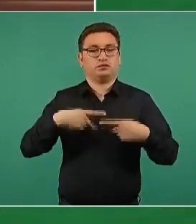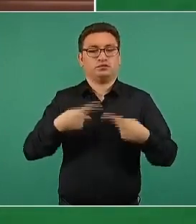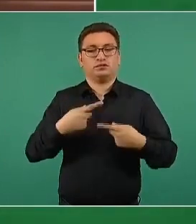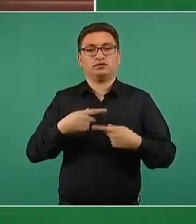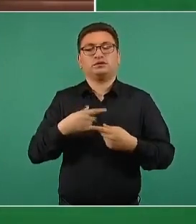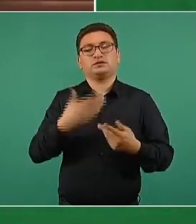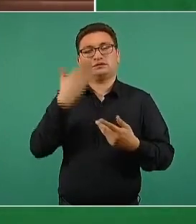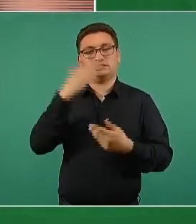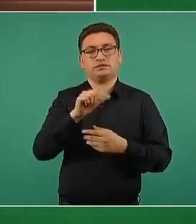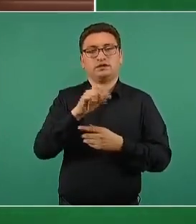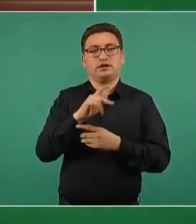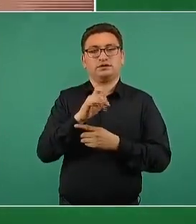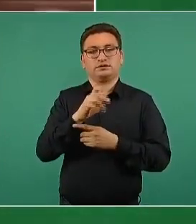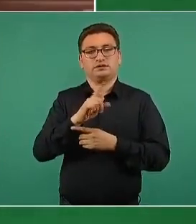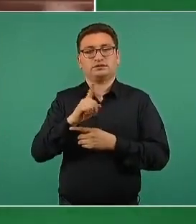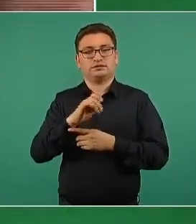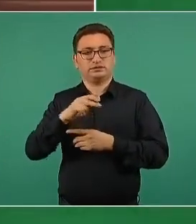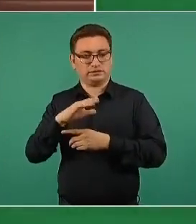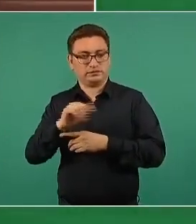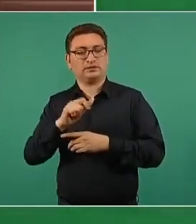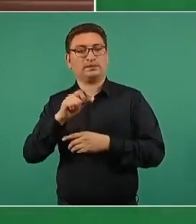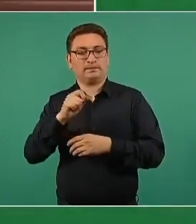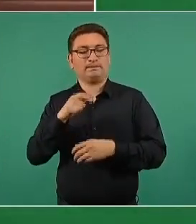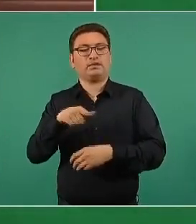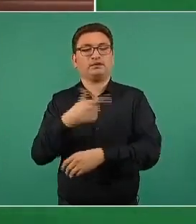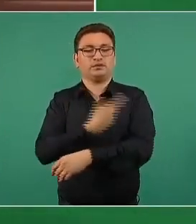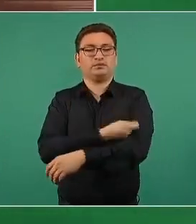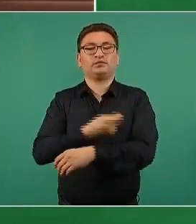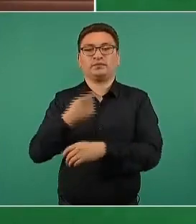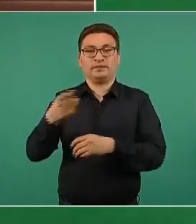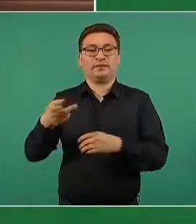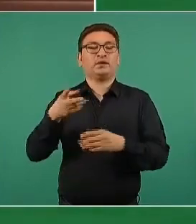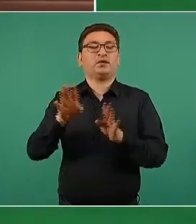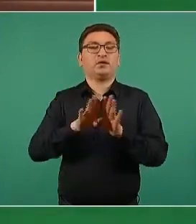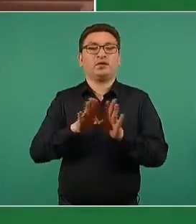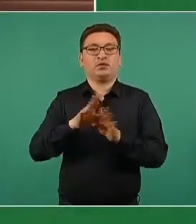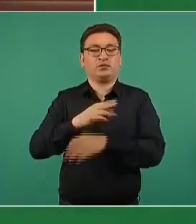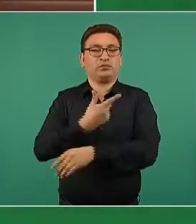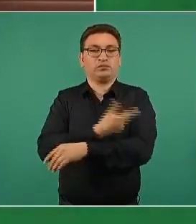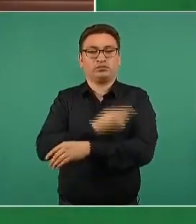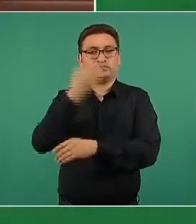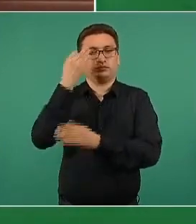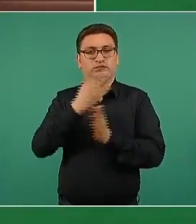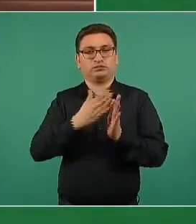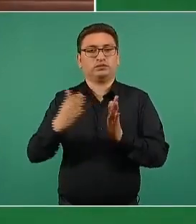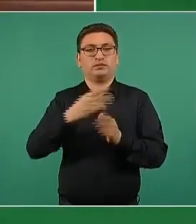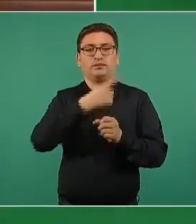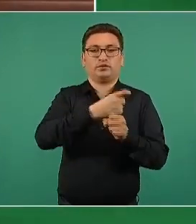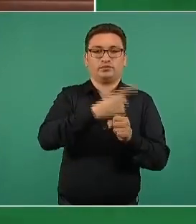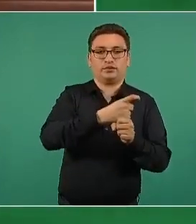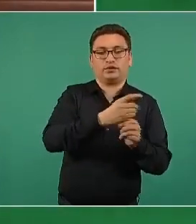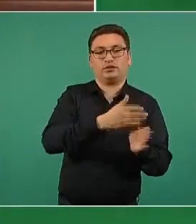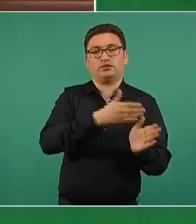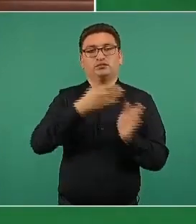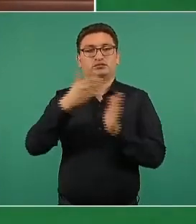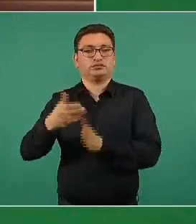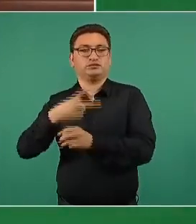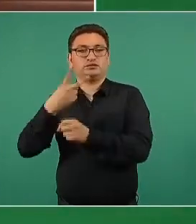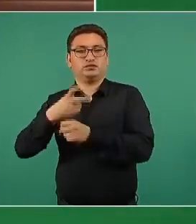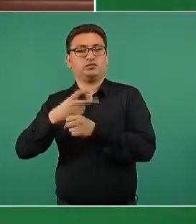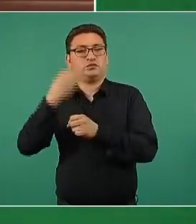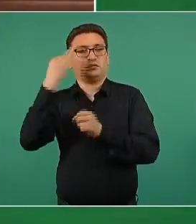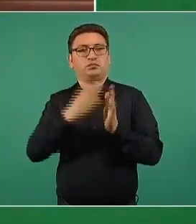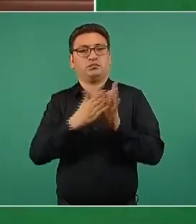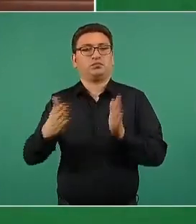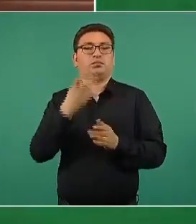de AstraZeneca, que como también lo hemos comentado, es la vacuna que tiene un mayor intervalo entre la primera y la segunda dosis, y por